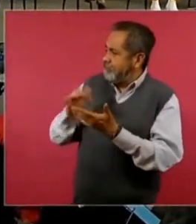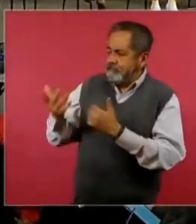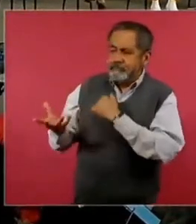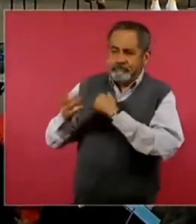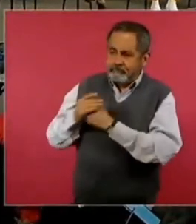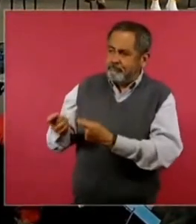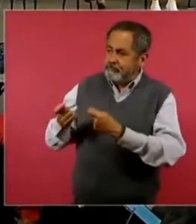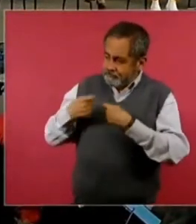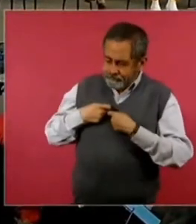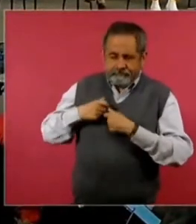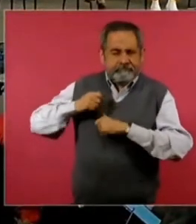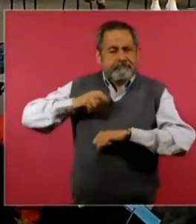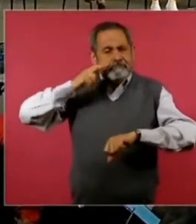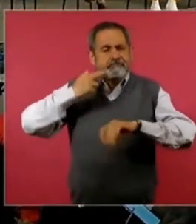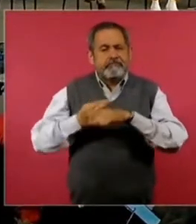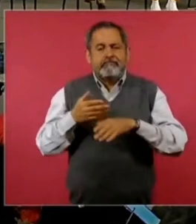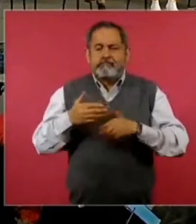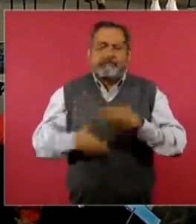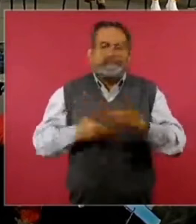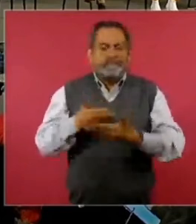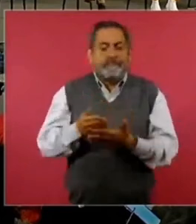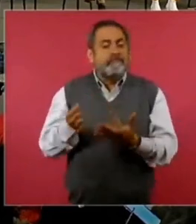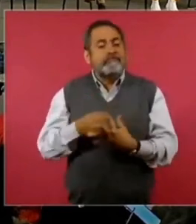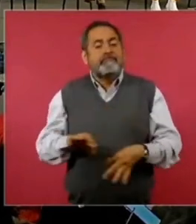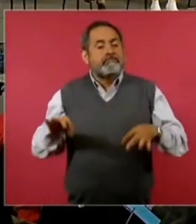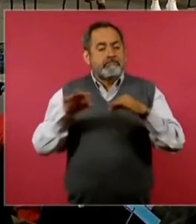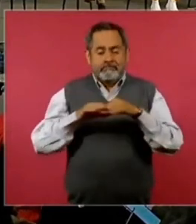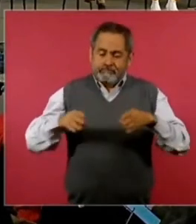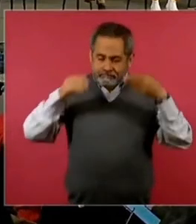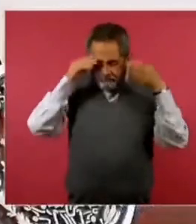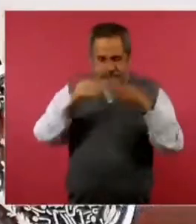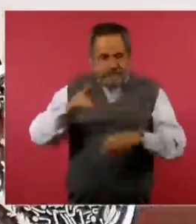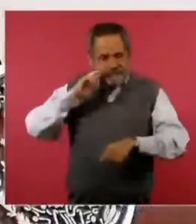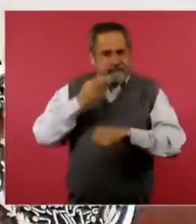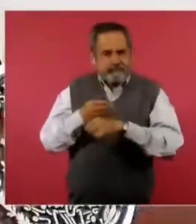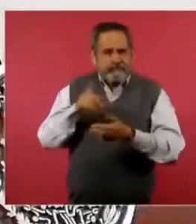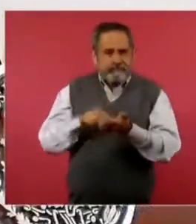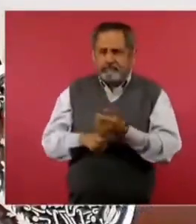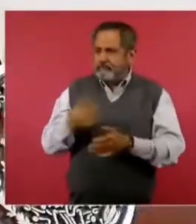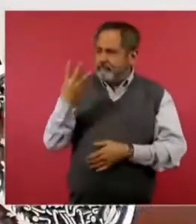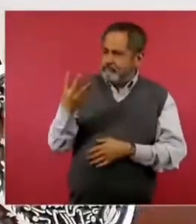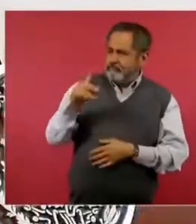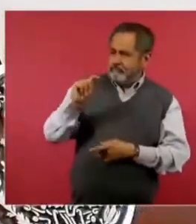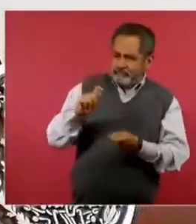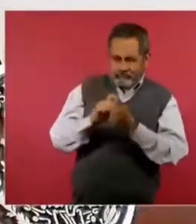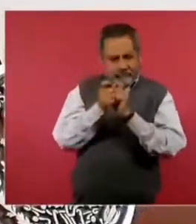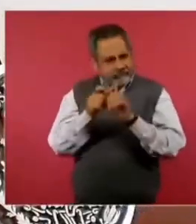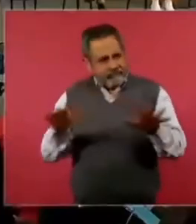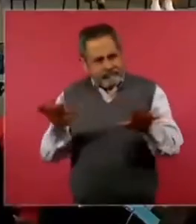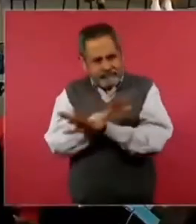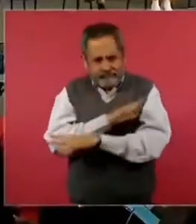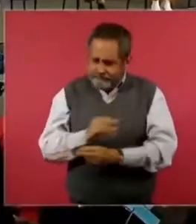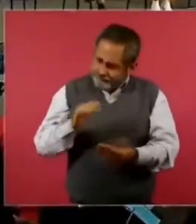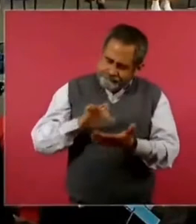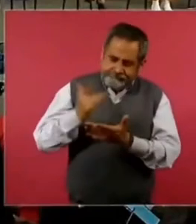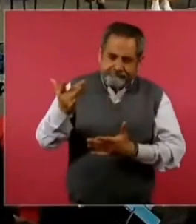permitirme colaborar en esta importantísima tarea en la cuarta transformación del país. Gracias.